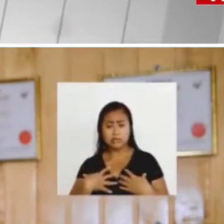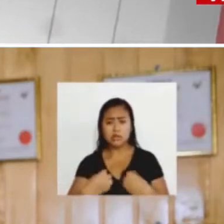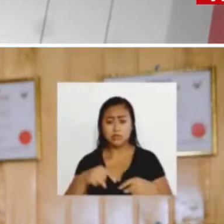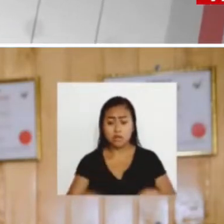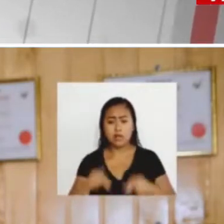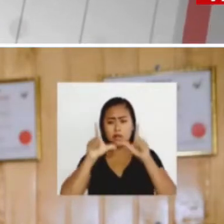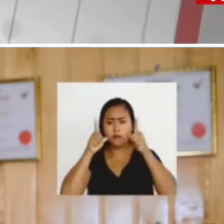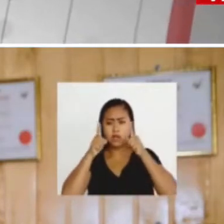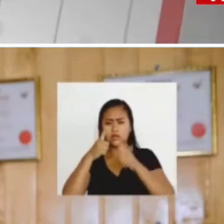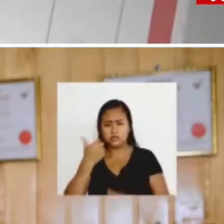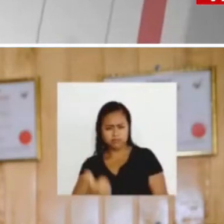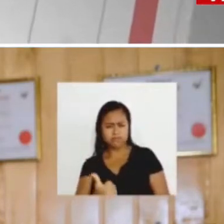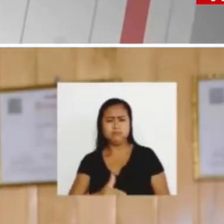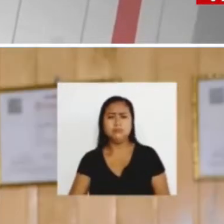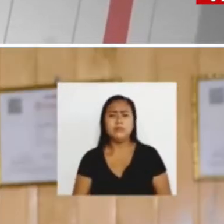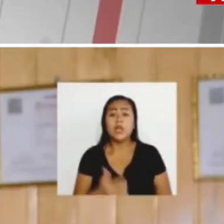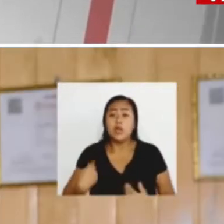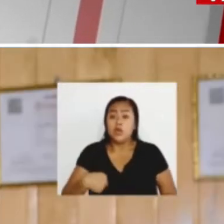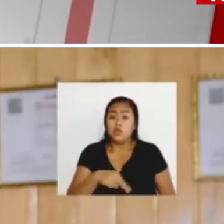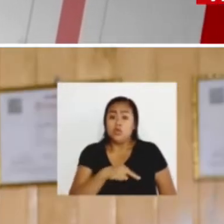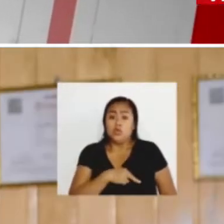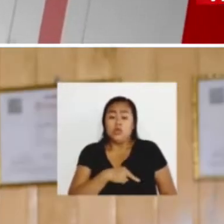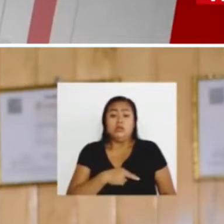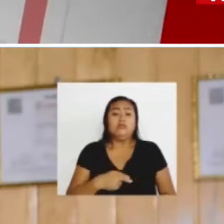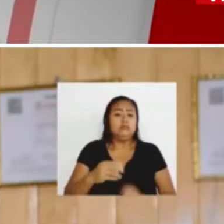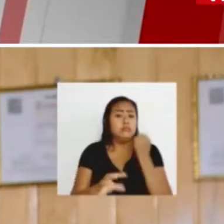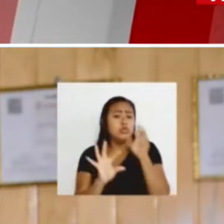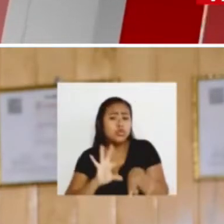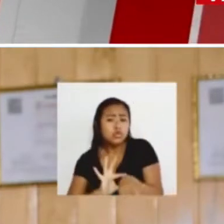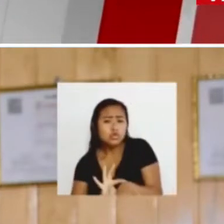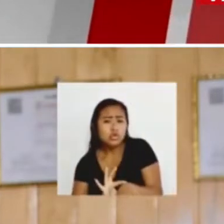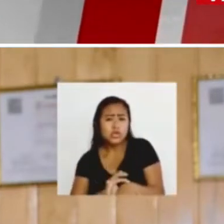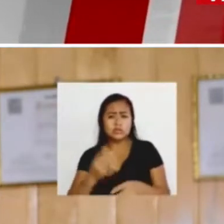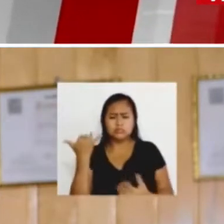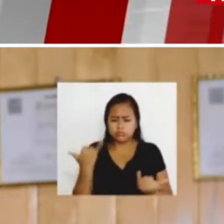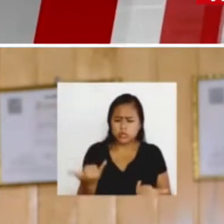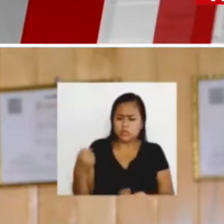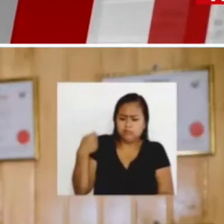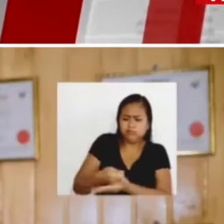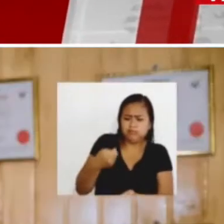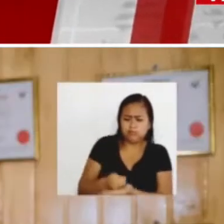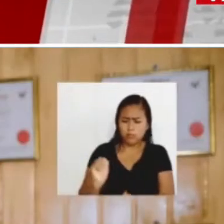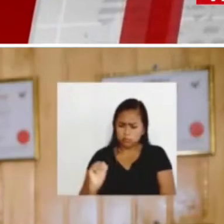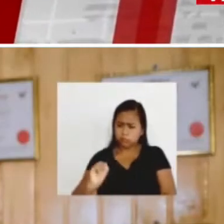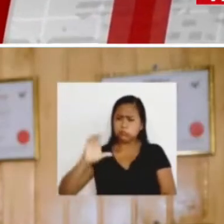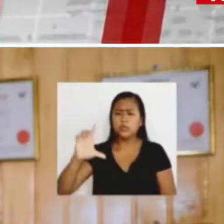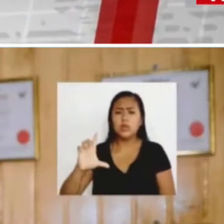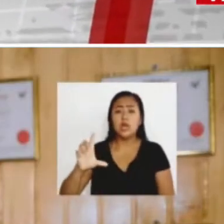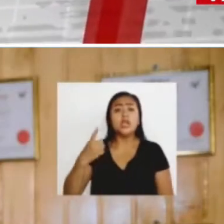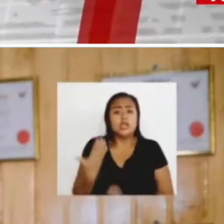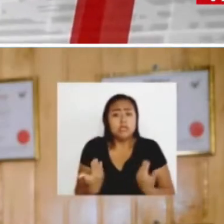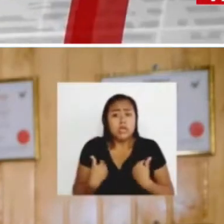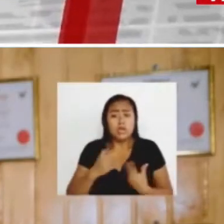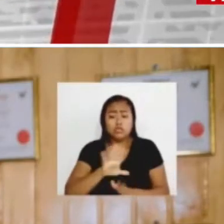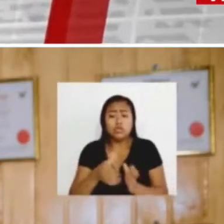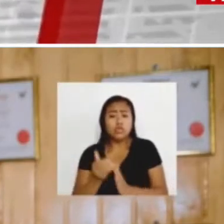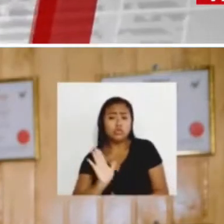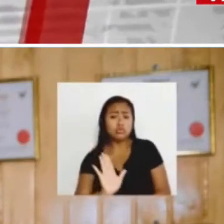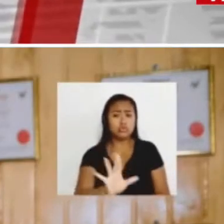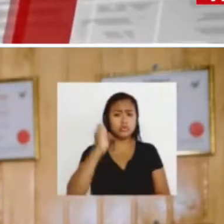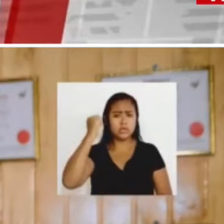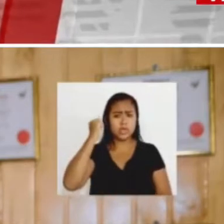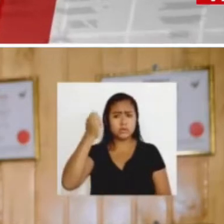de asentamientos humanos o personas que viven en terrenos que han sido otorgados indebidamente bajo